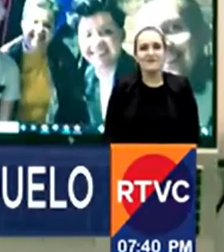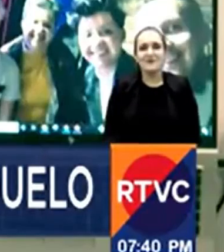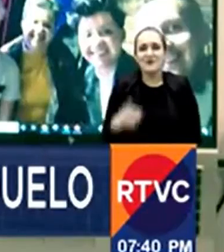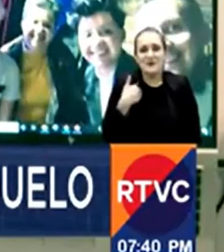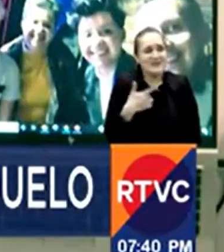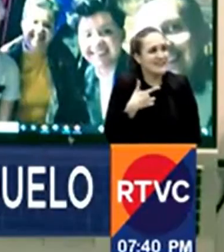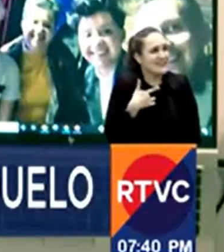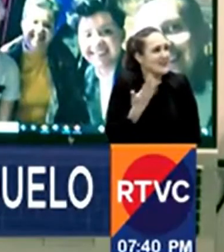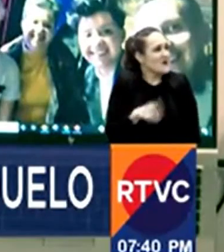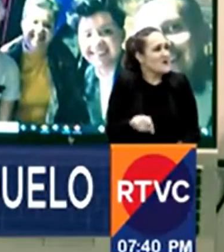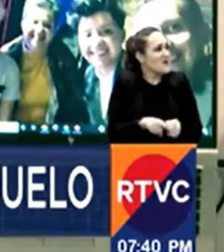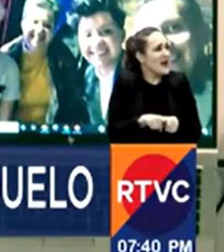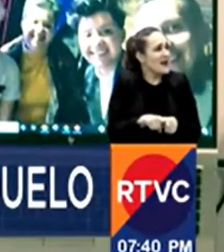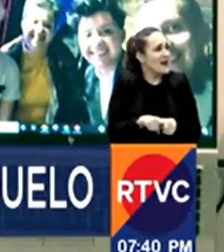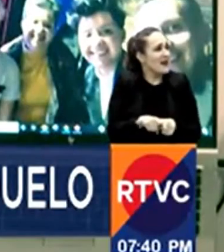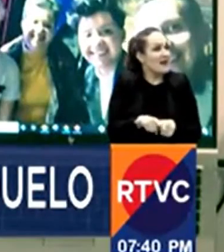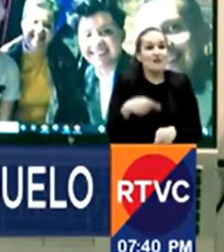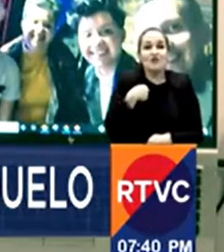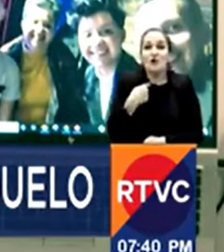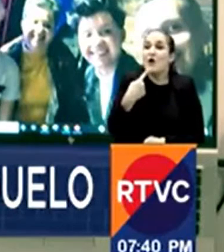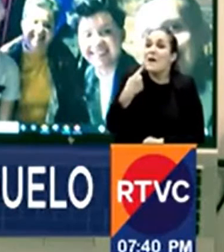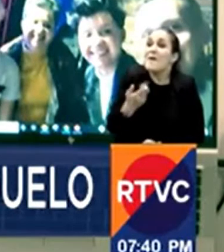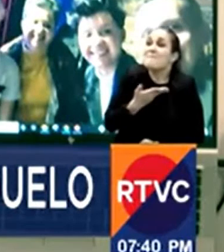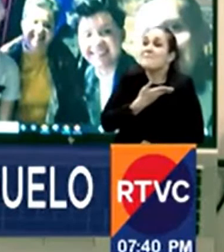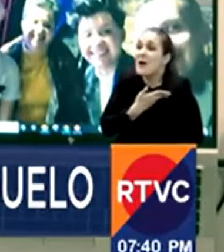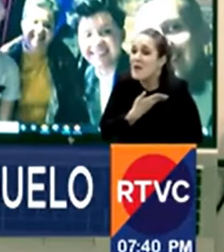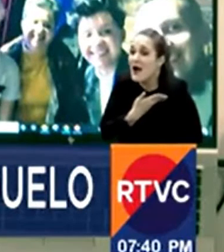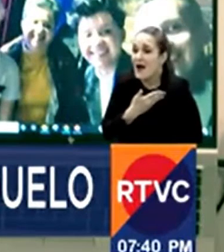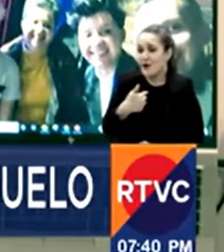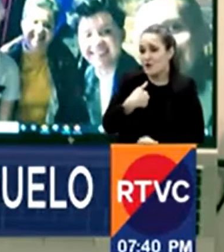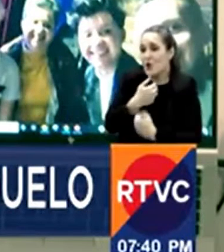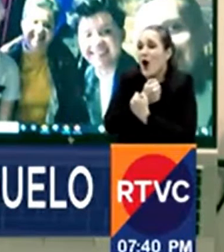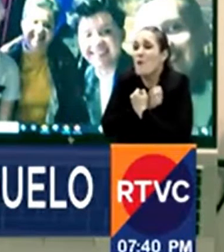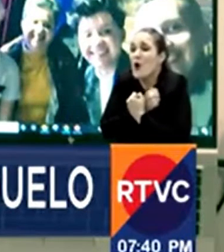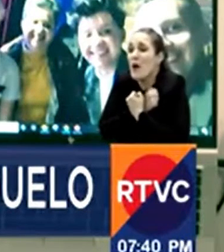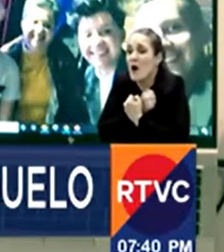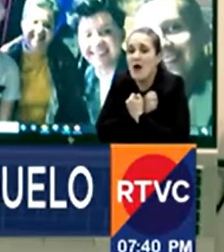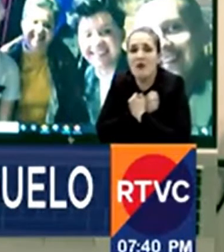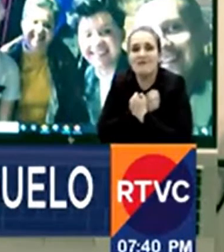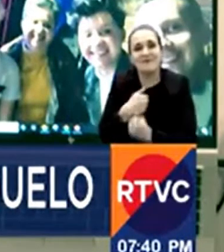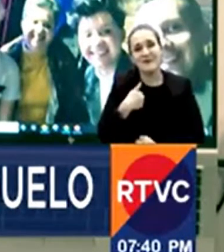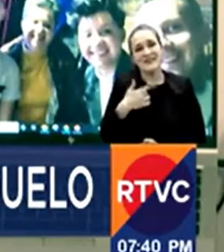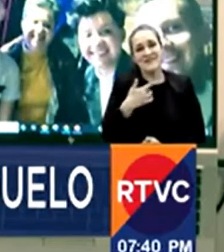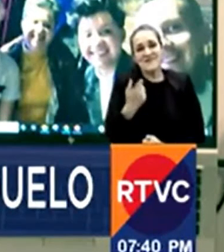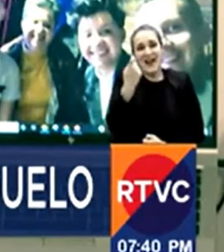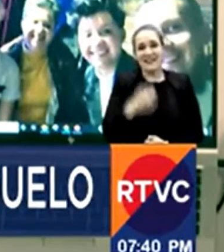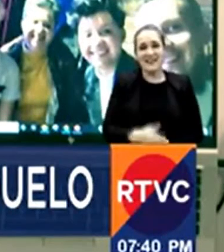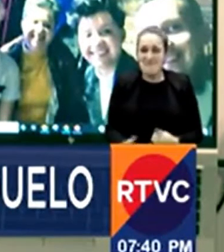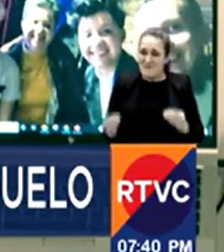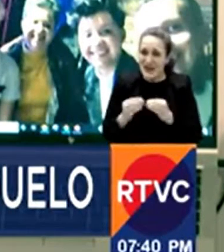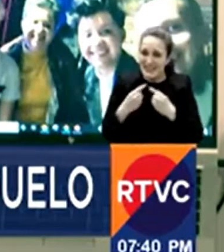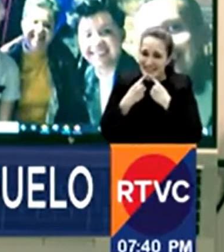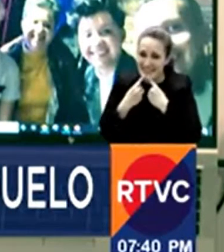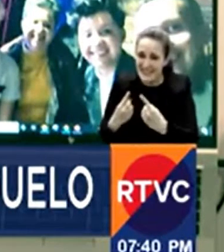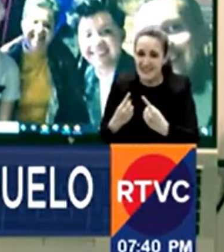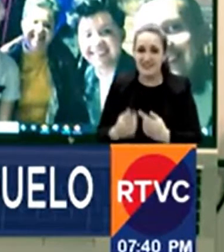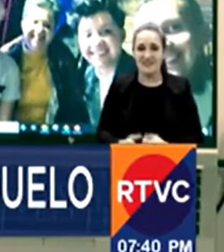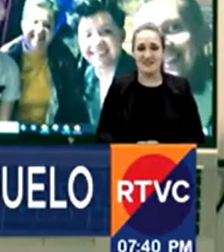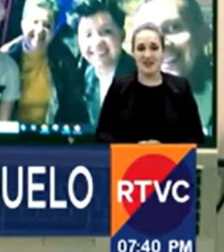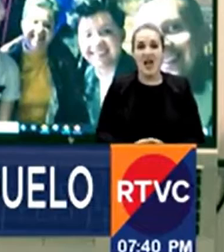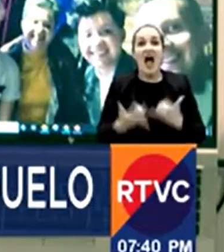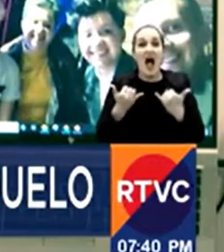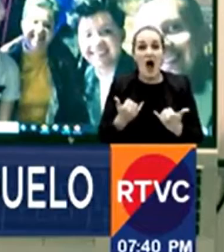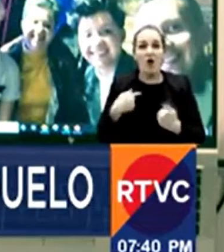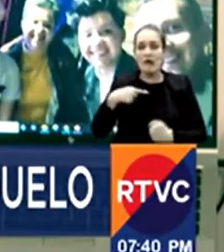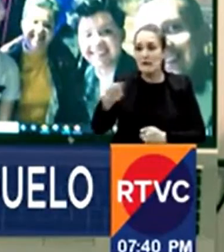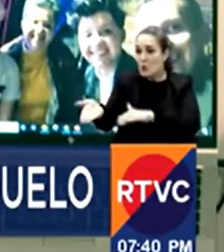mamá muchas veces lo suficientemente el te amo y que gracias a eso, y lo digo más seguido con las personas que